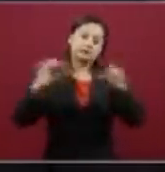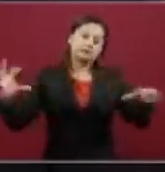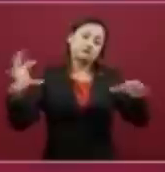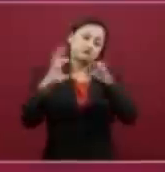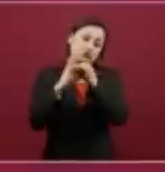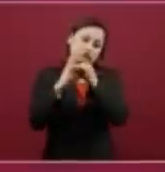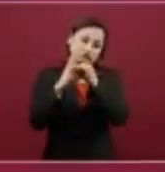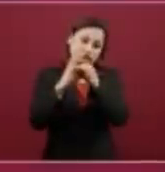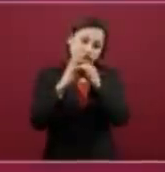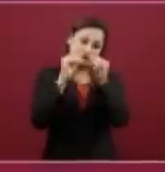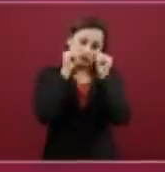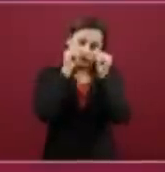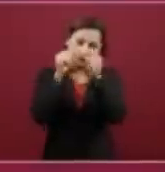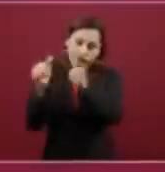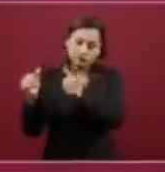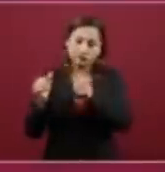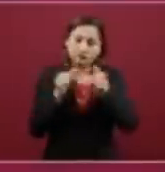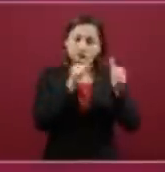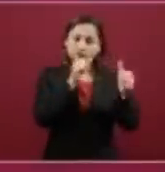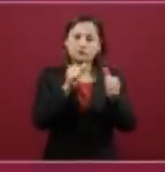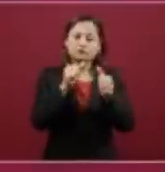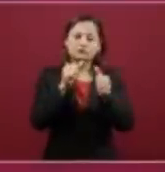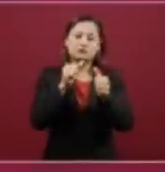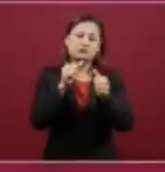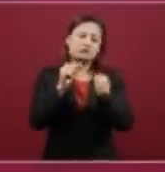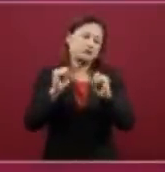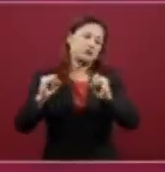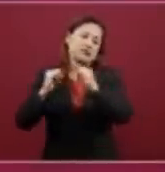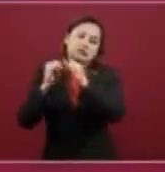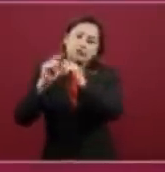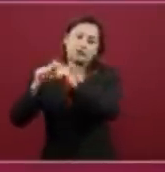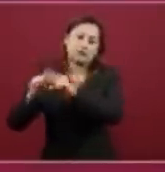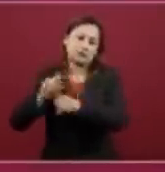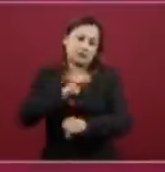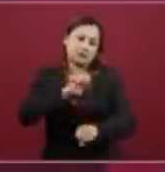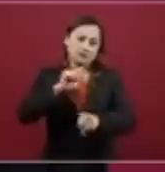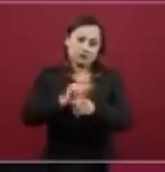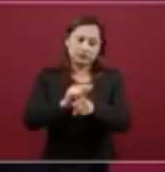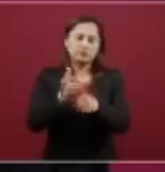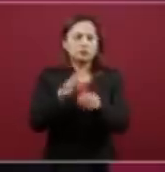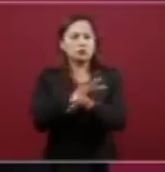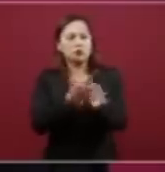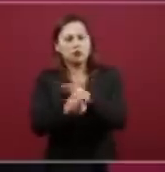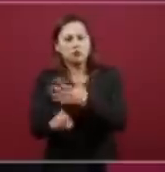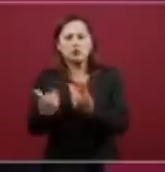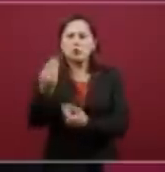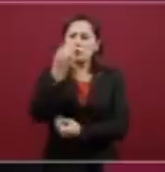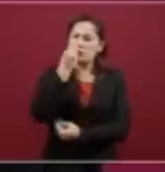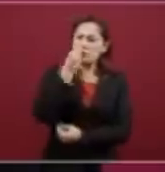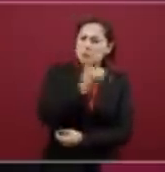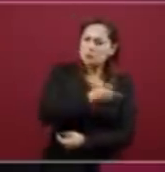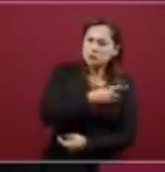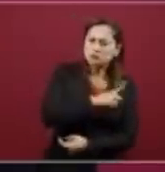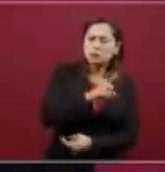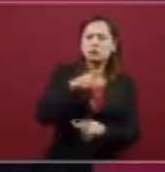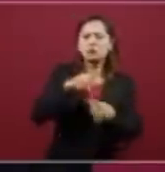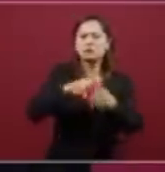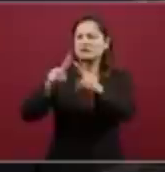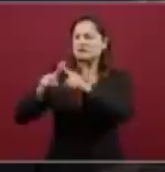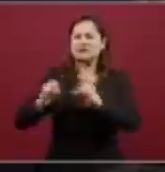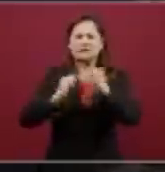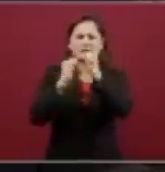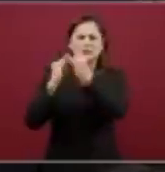especializados de la Secretaría de Salud, ¿sí? Nutrición y los institutos. Esa